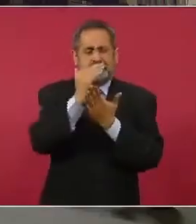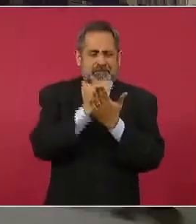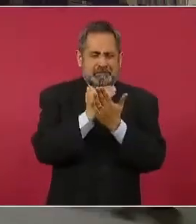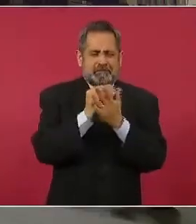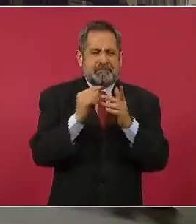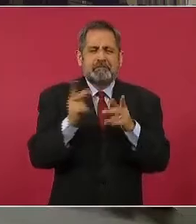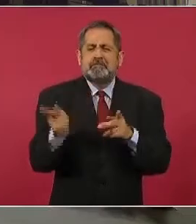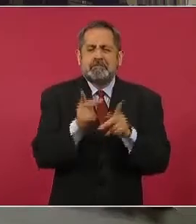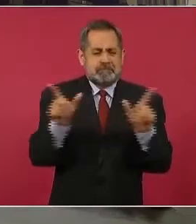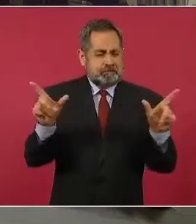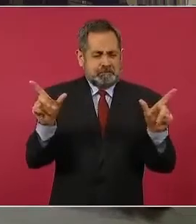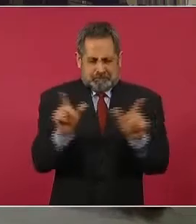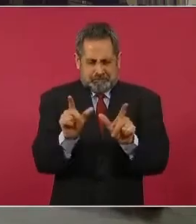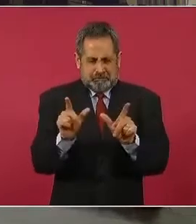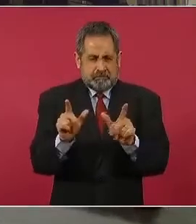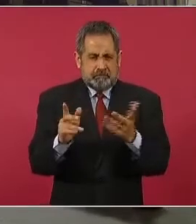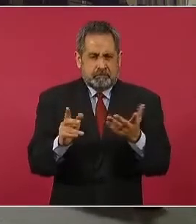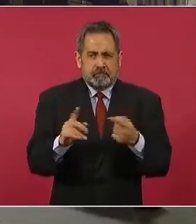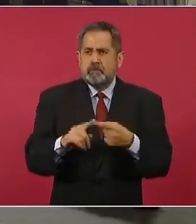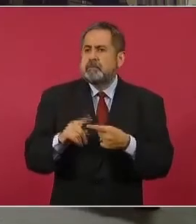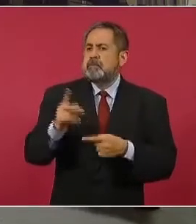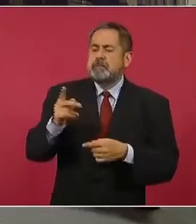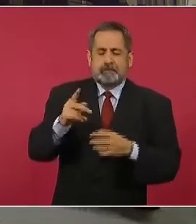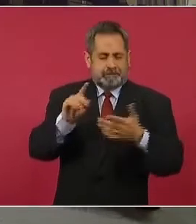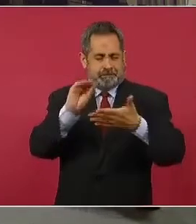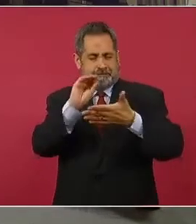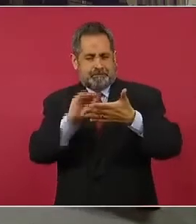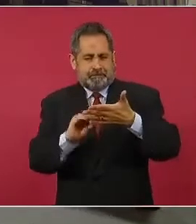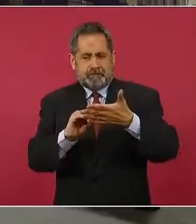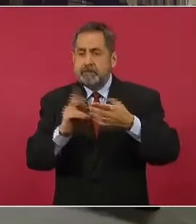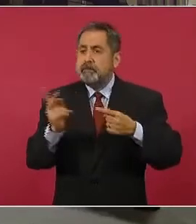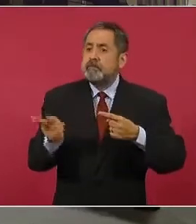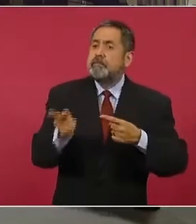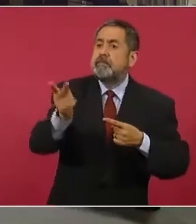Ya los médicos ya me dijeron que